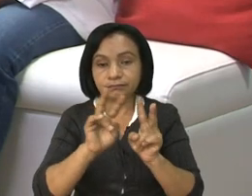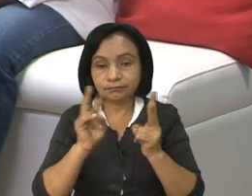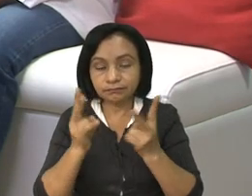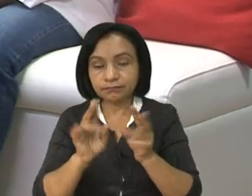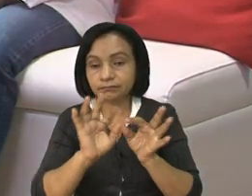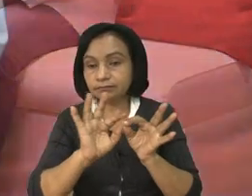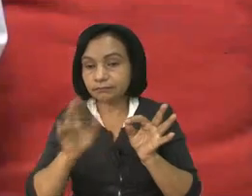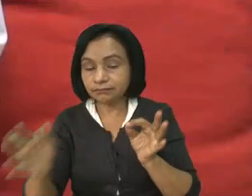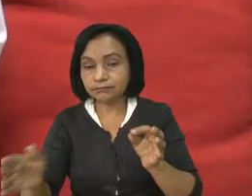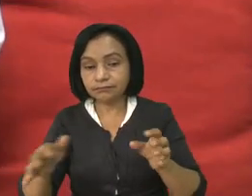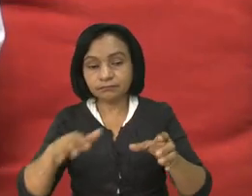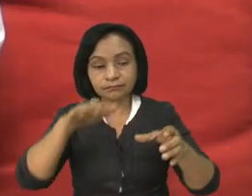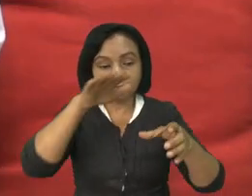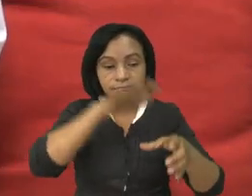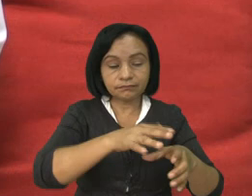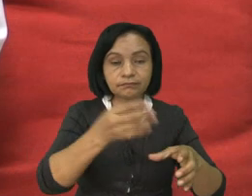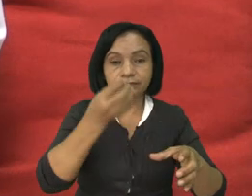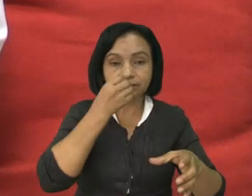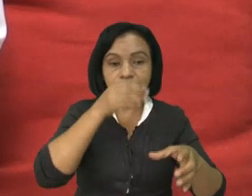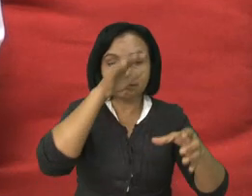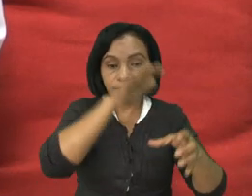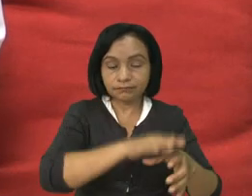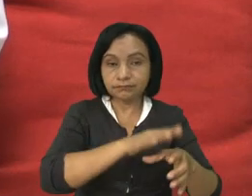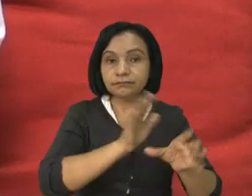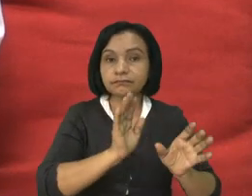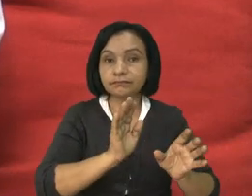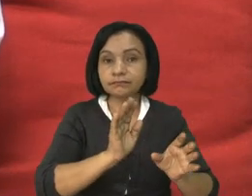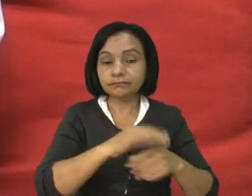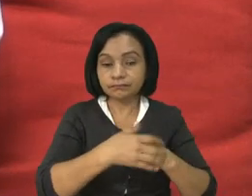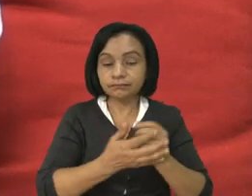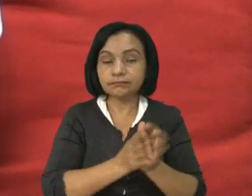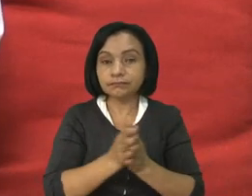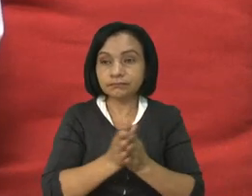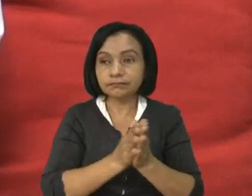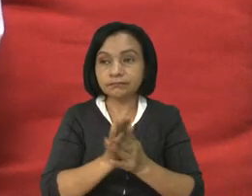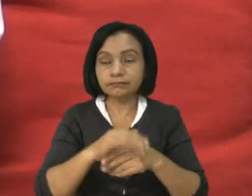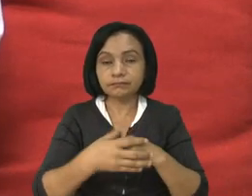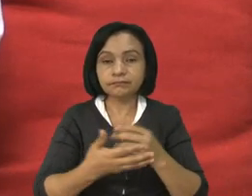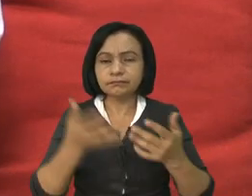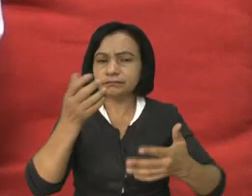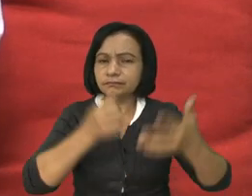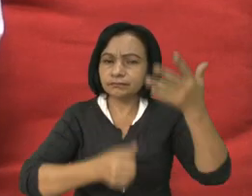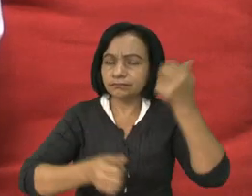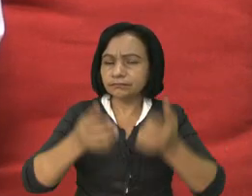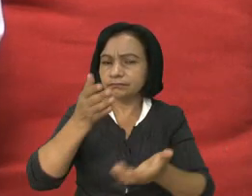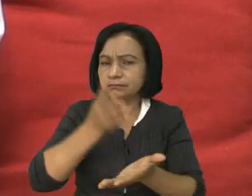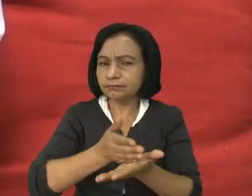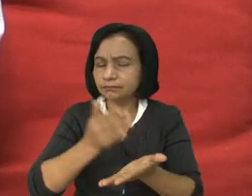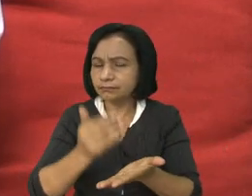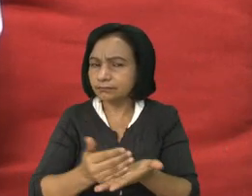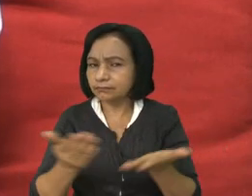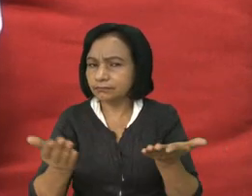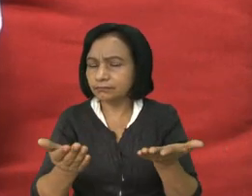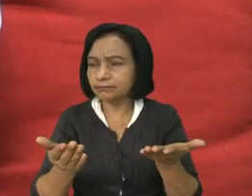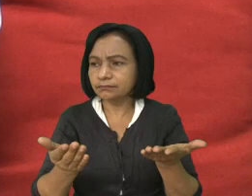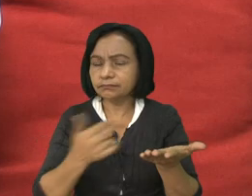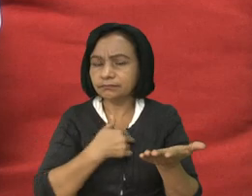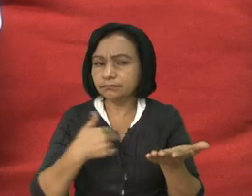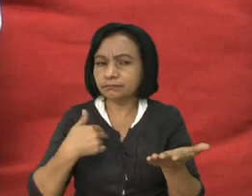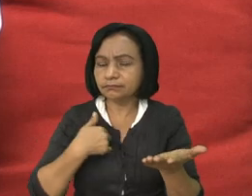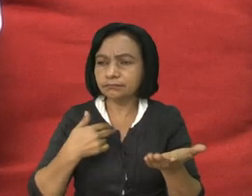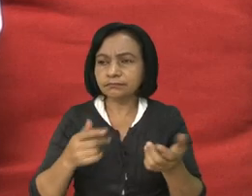verduras, tapar nuestros alimentos y principalmente el lavado de manos. Los lácteos, doctor, el queso es muy frecuente también